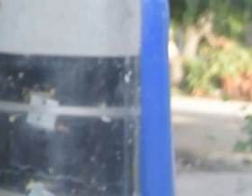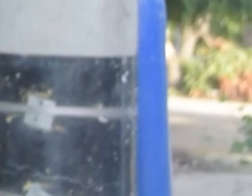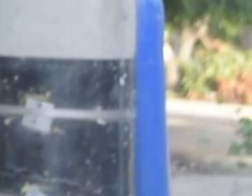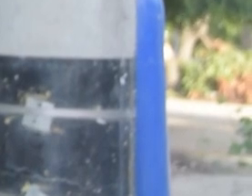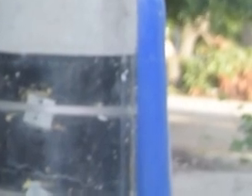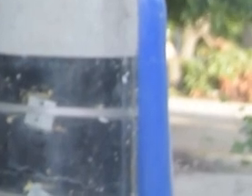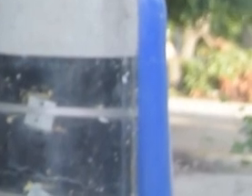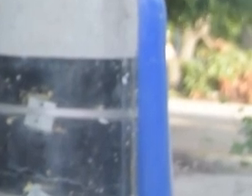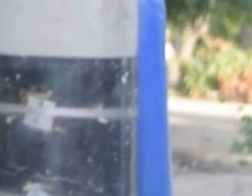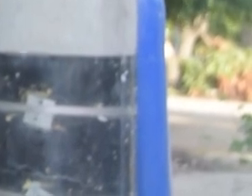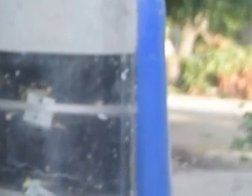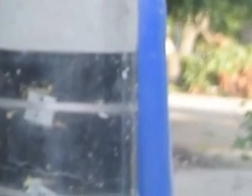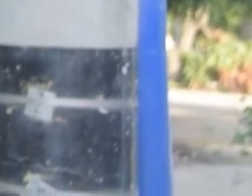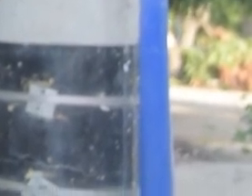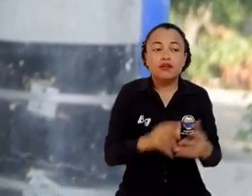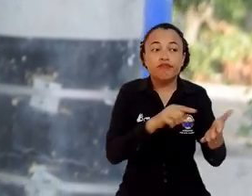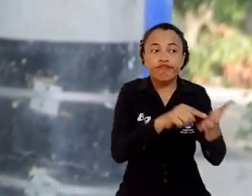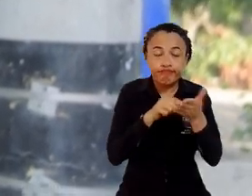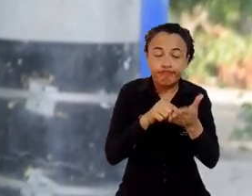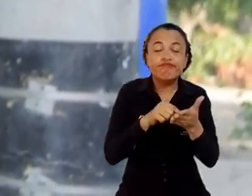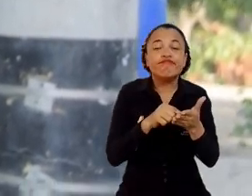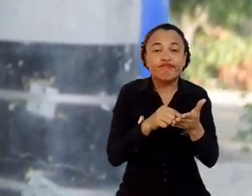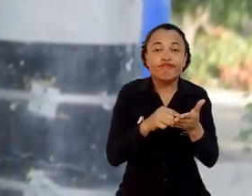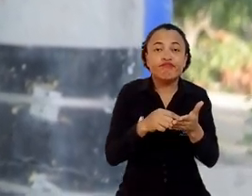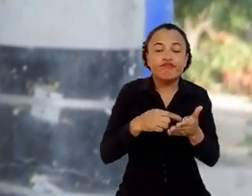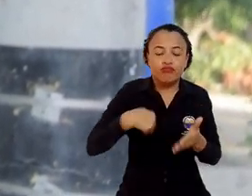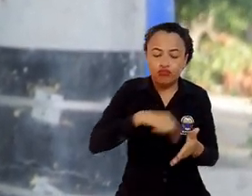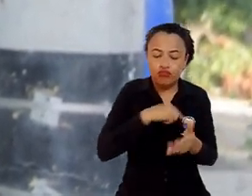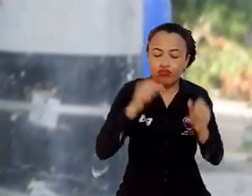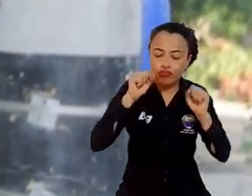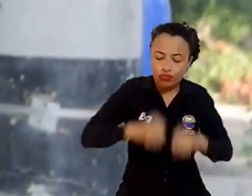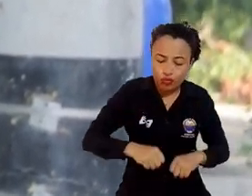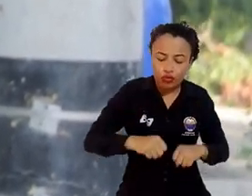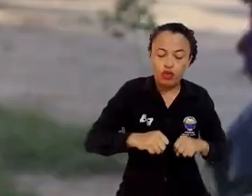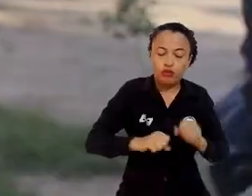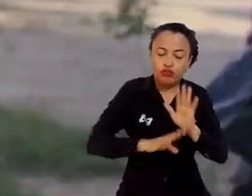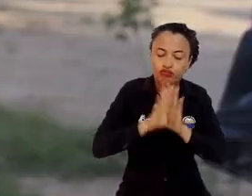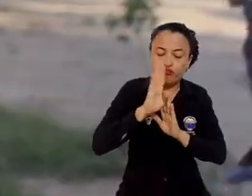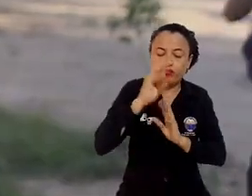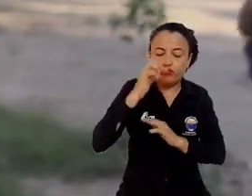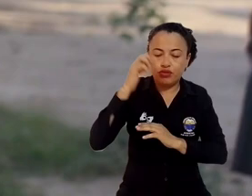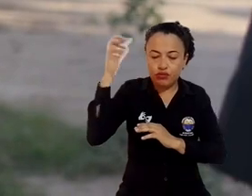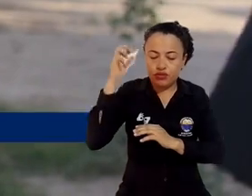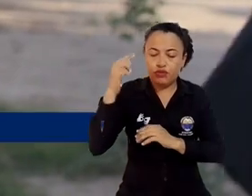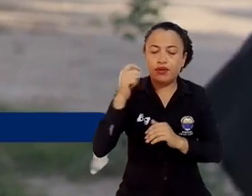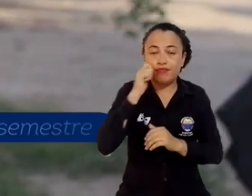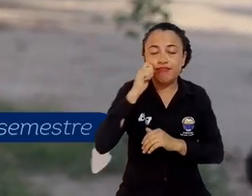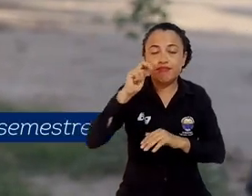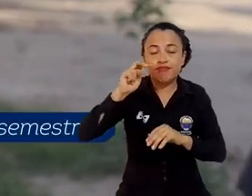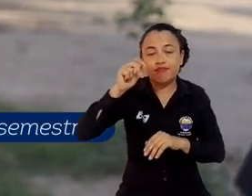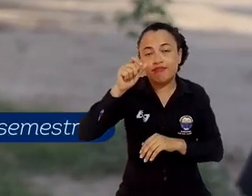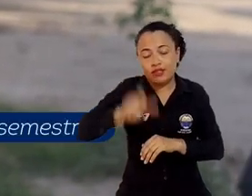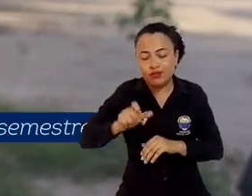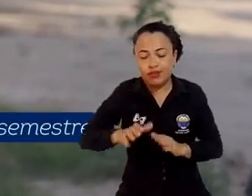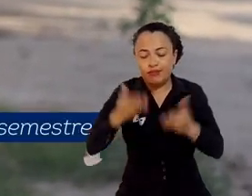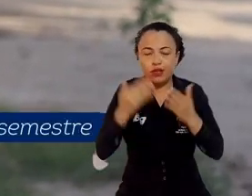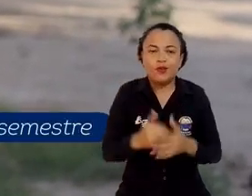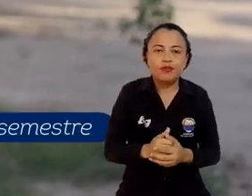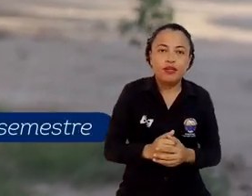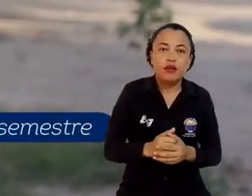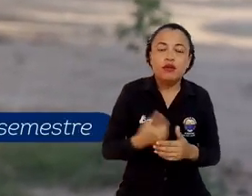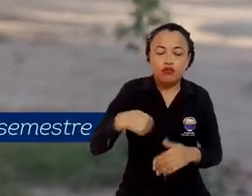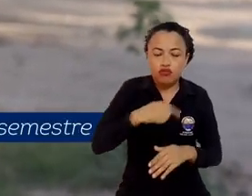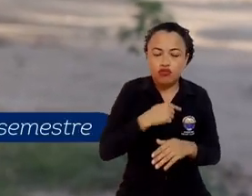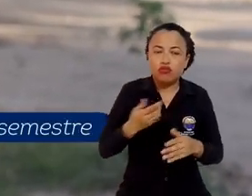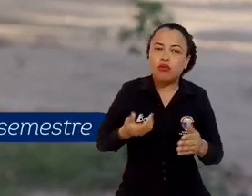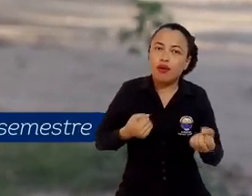Esto nos permite no solamente a nosotros crecer como profesionales, sino también crecer como personas. De esta manera queremos contribuir al embellecimiento